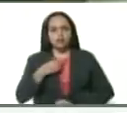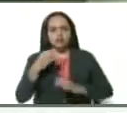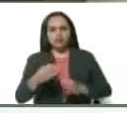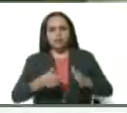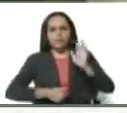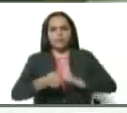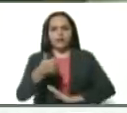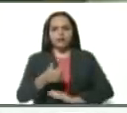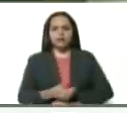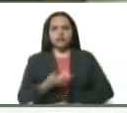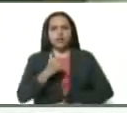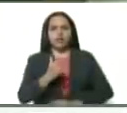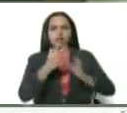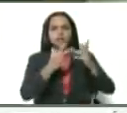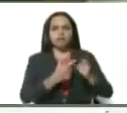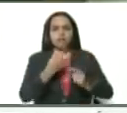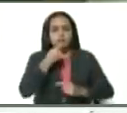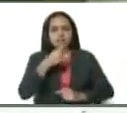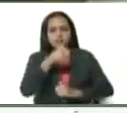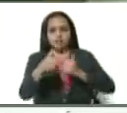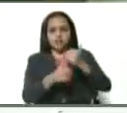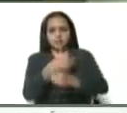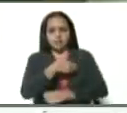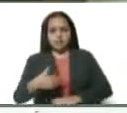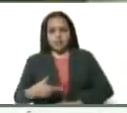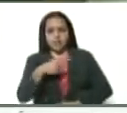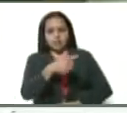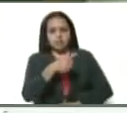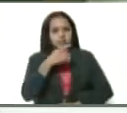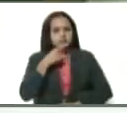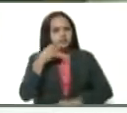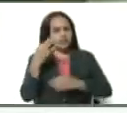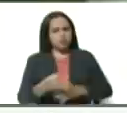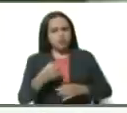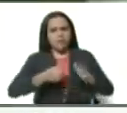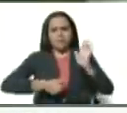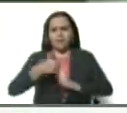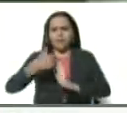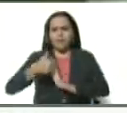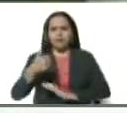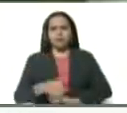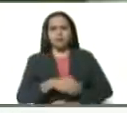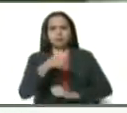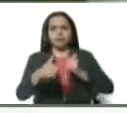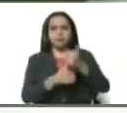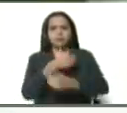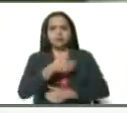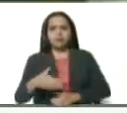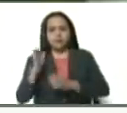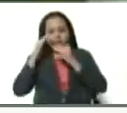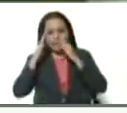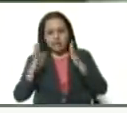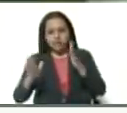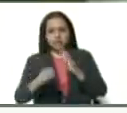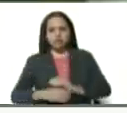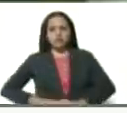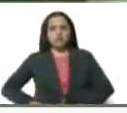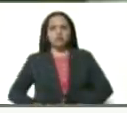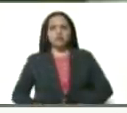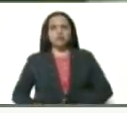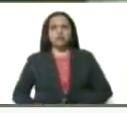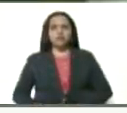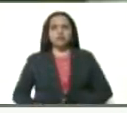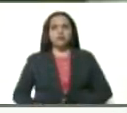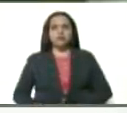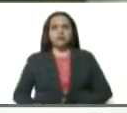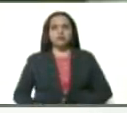Me pusieron esta cifra, le dije a la vicepresidenta que esta cifra seguro es mucho más. Vicepresidenta, que me escucha, chequea con Rosario.